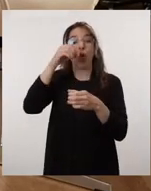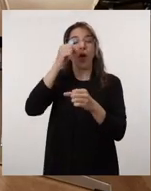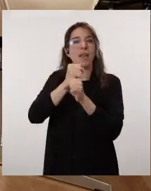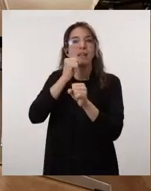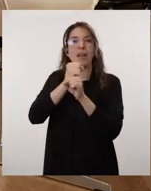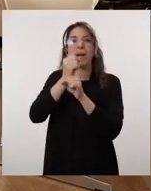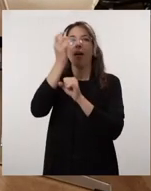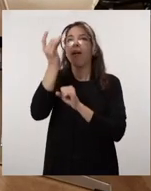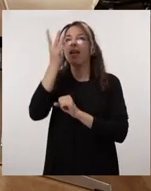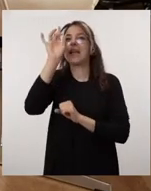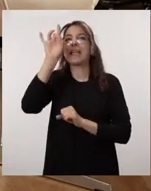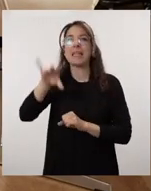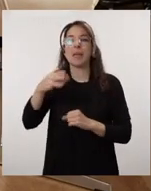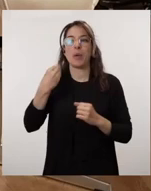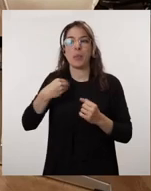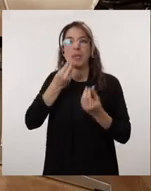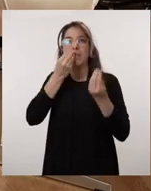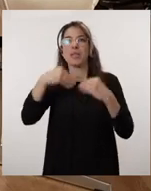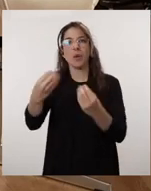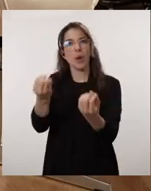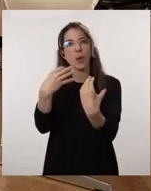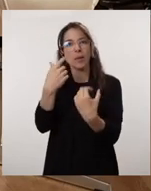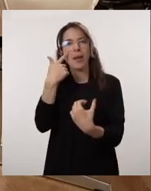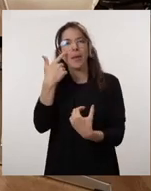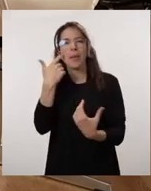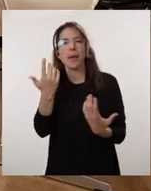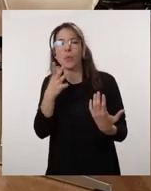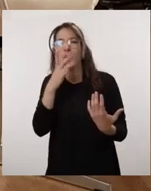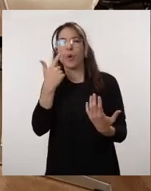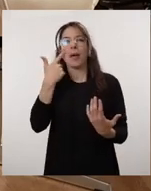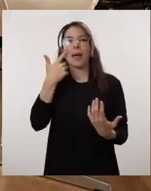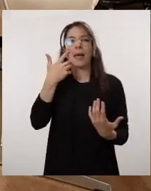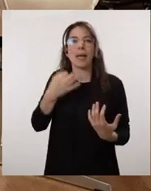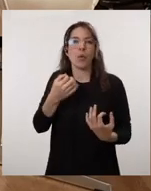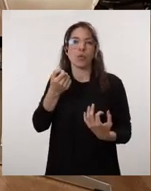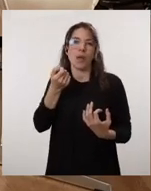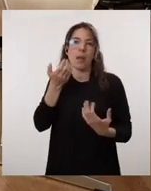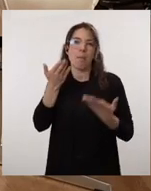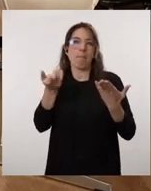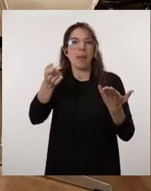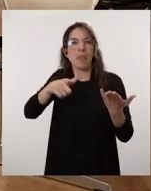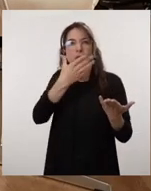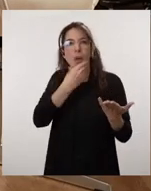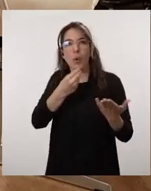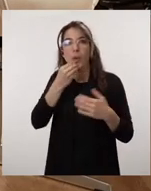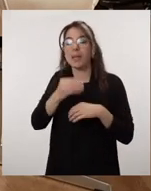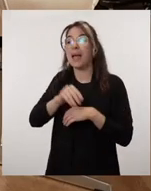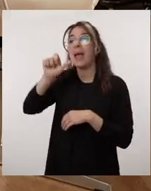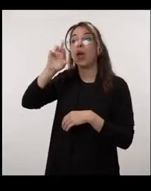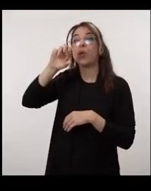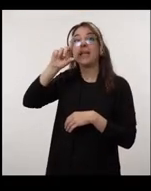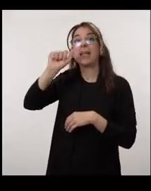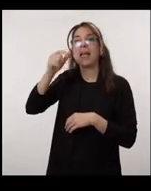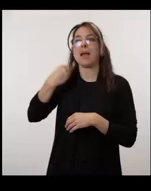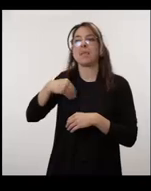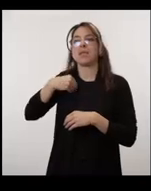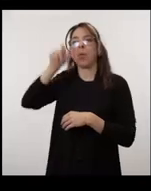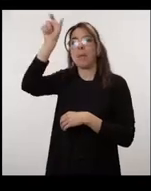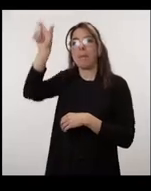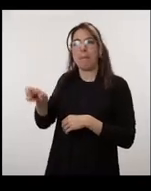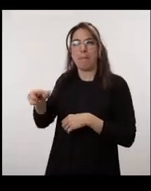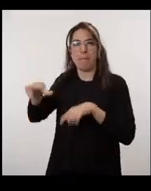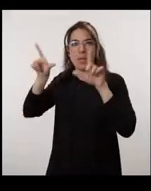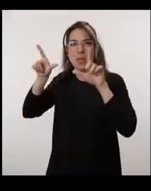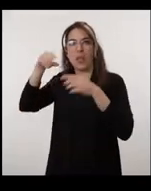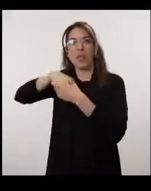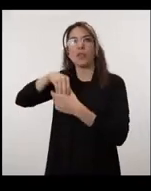de trabajo pero si nos podéis contar esa historia lidia que hay detrás porque creo que es una metáfora muy bonita áurich lea es un personaje de la diversidad de